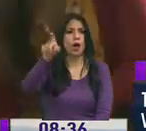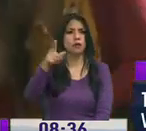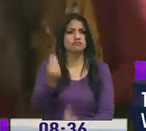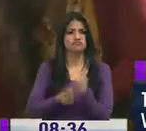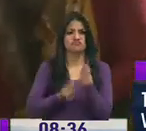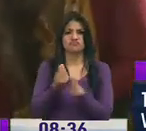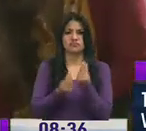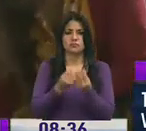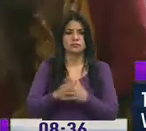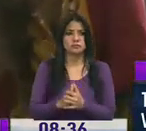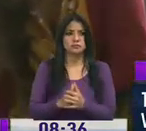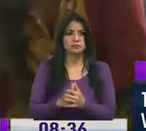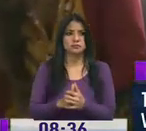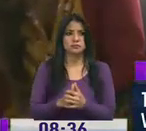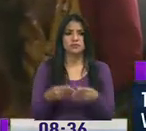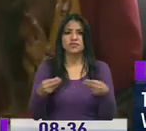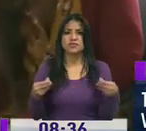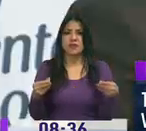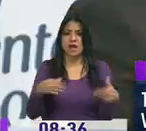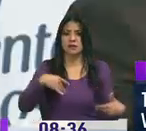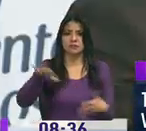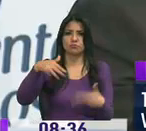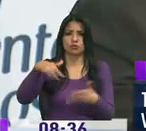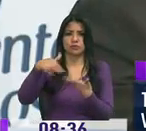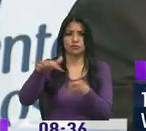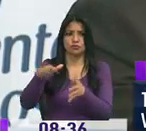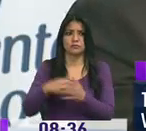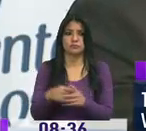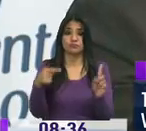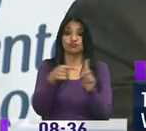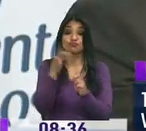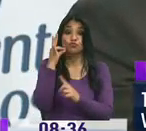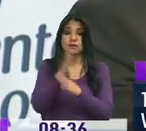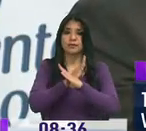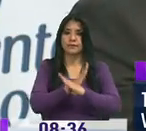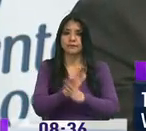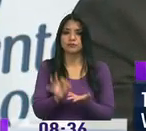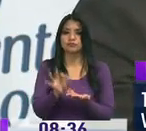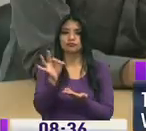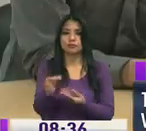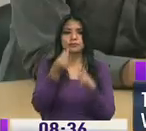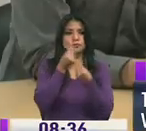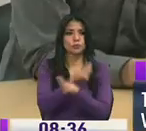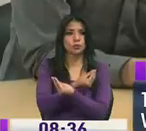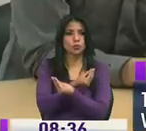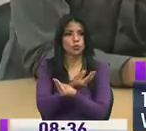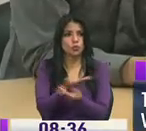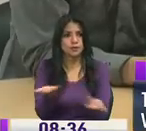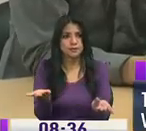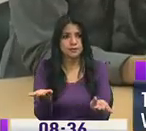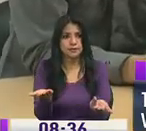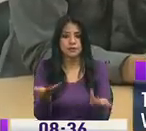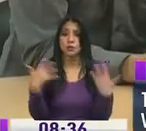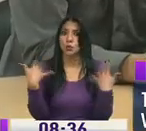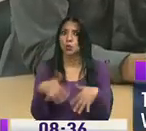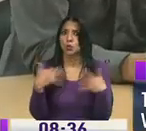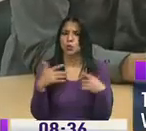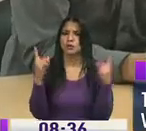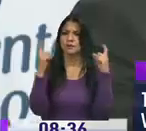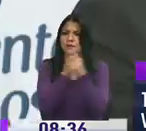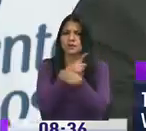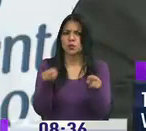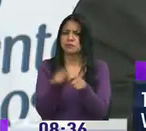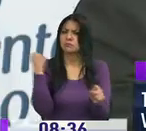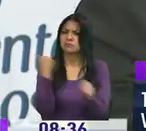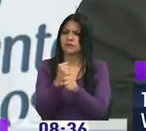la exportación de fibra ABACAP. Gina Benavides, defensora del pueblo, relató que sería un grave caso de esclavitud moderna. No